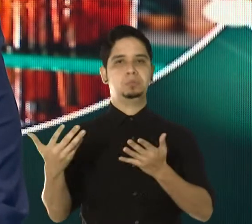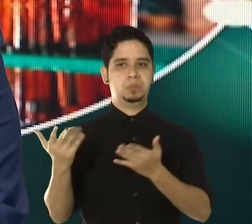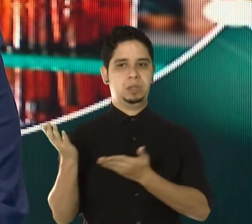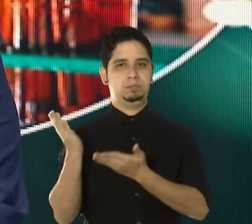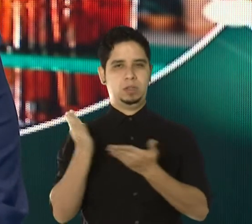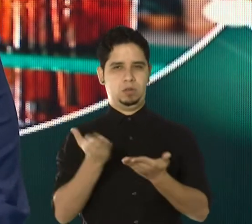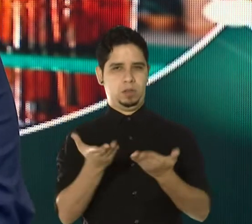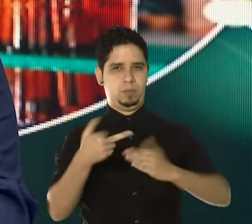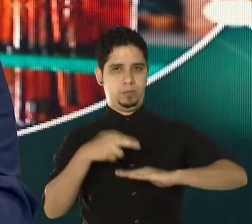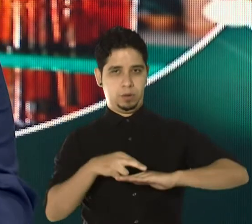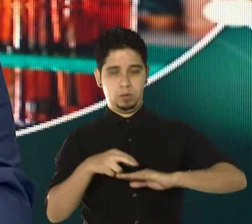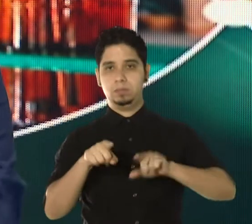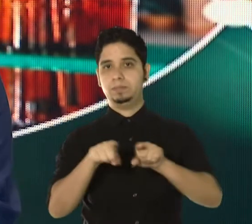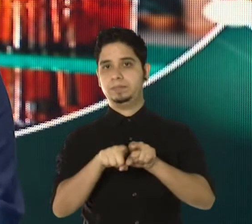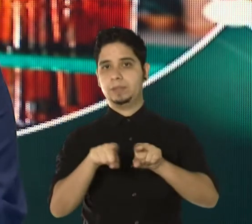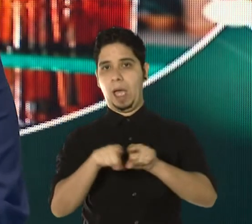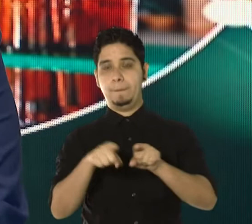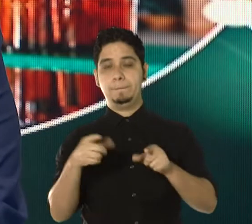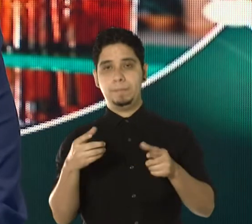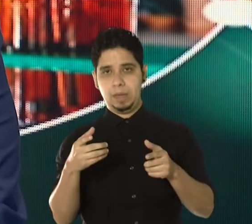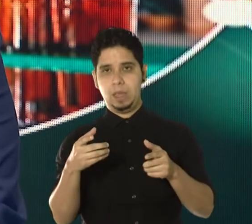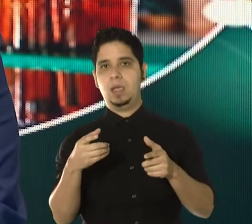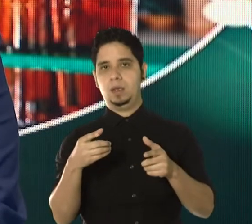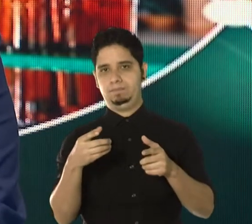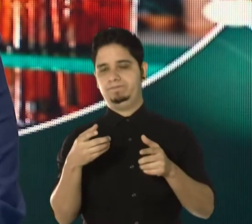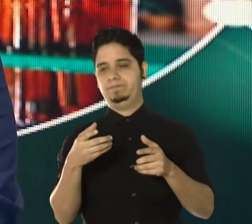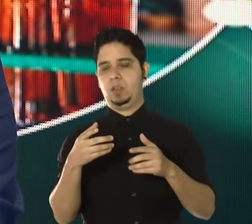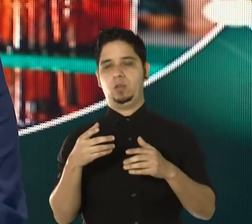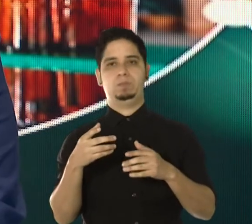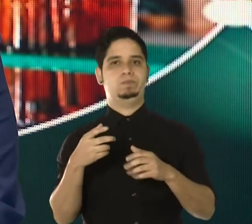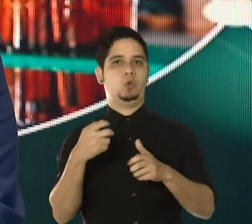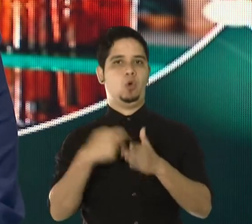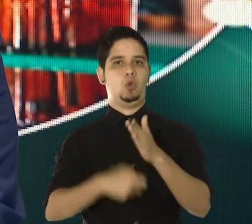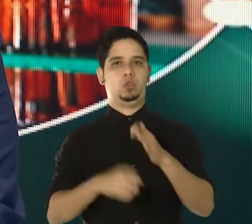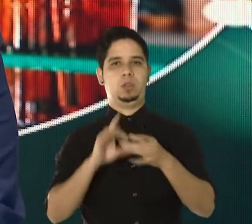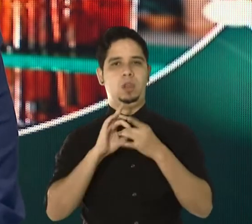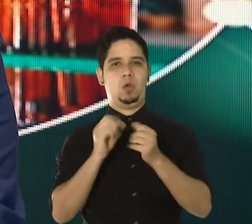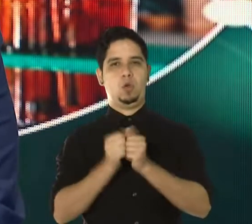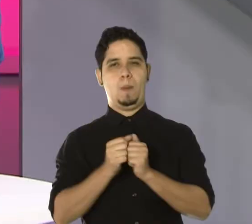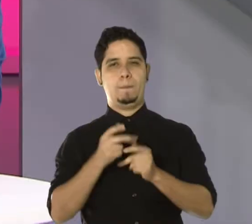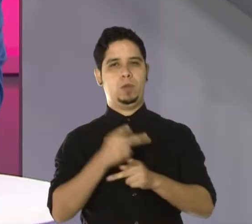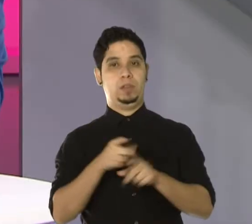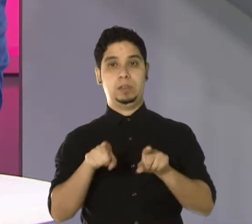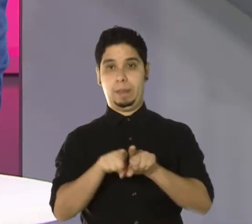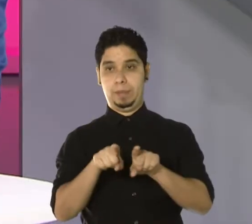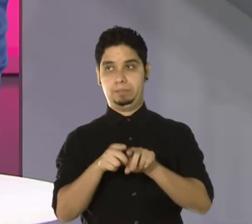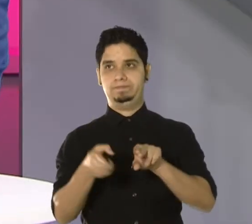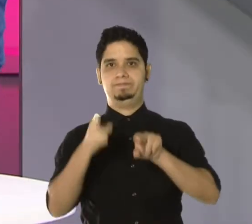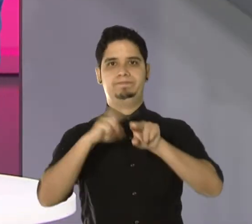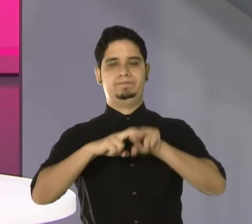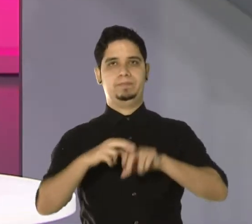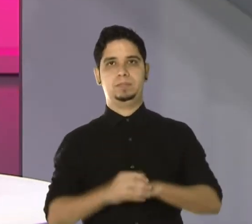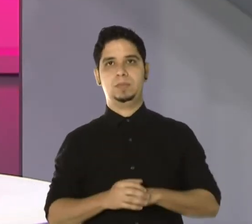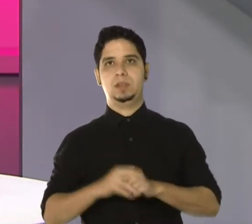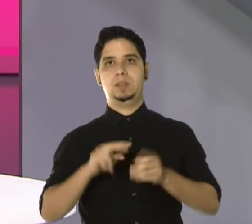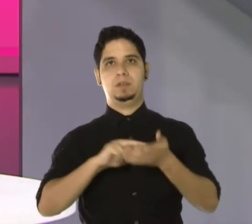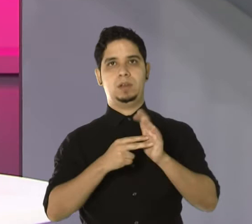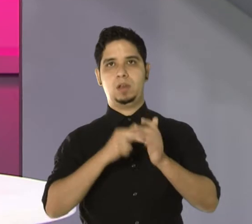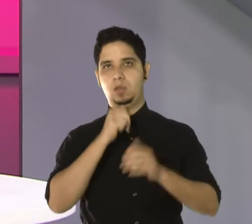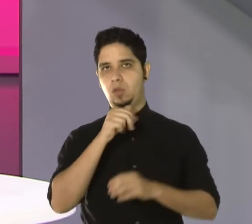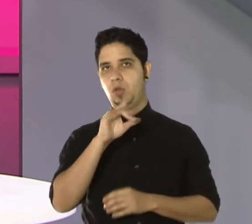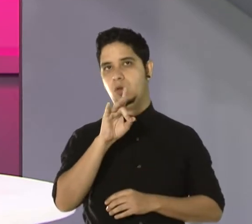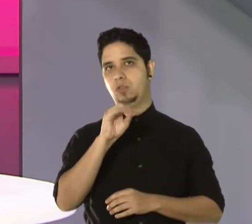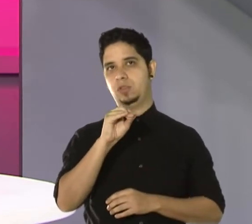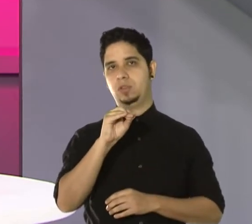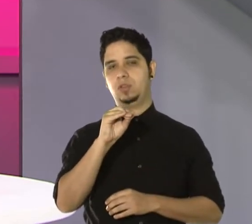también los costos de producción, ¿verdad? O sea, que no estamos hablando solo de la identificación de 89,000 almas